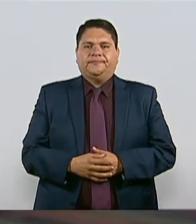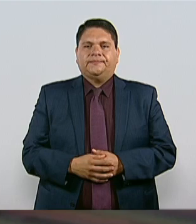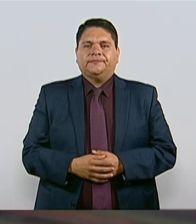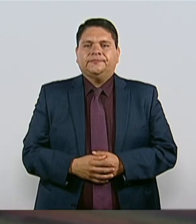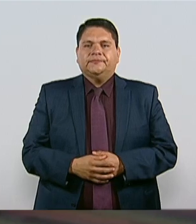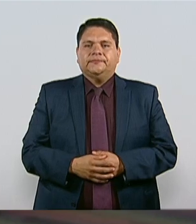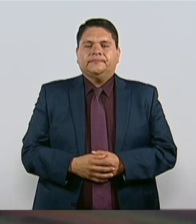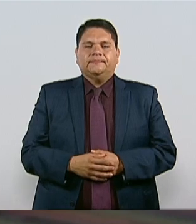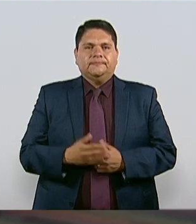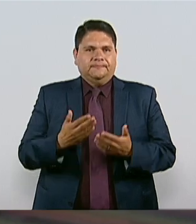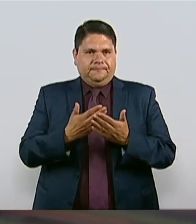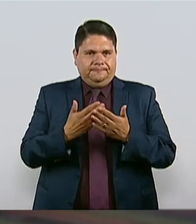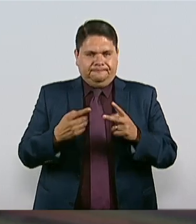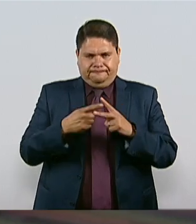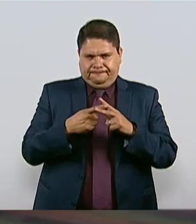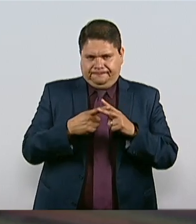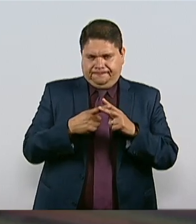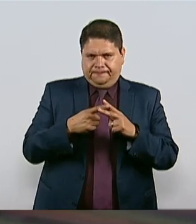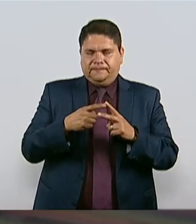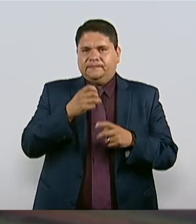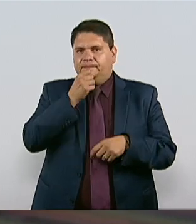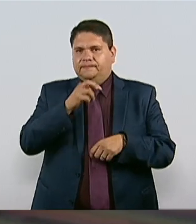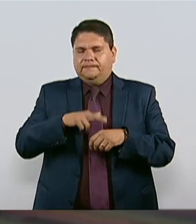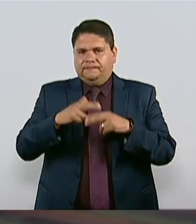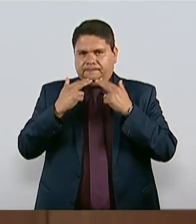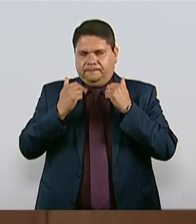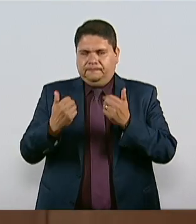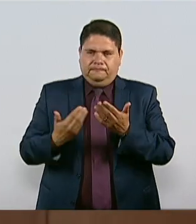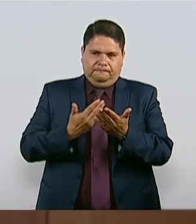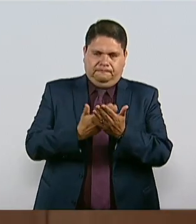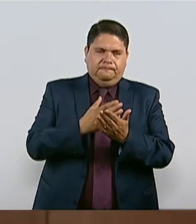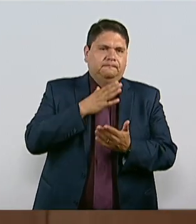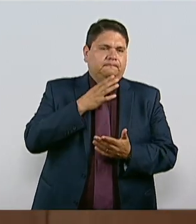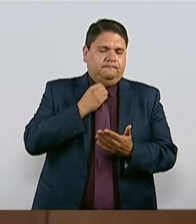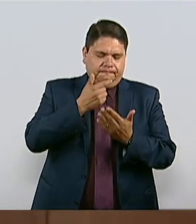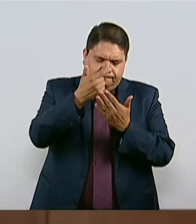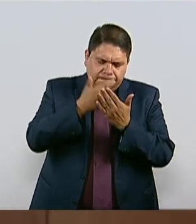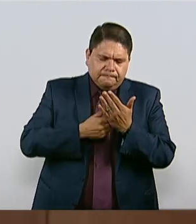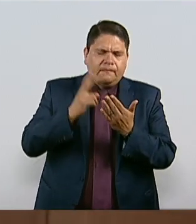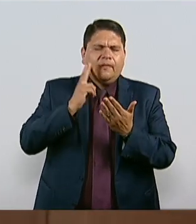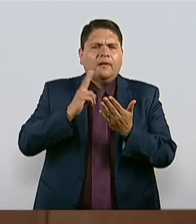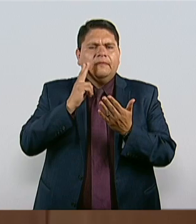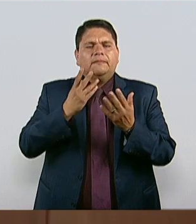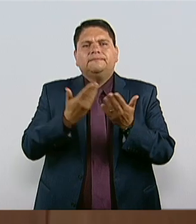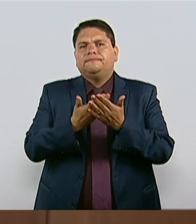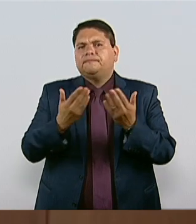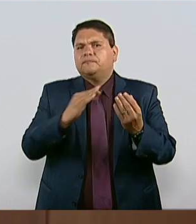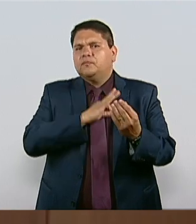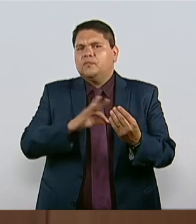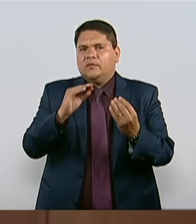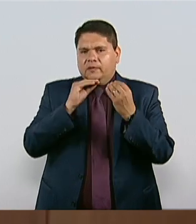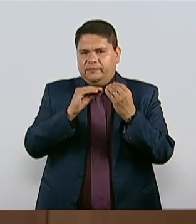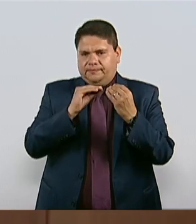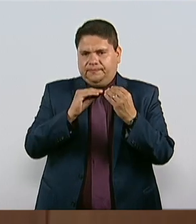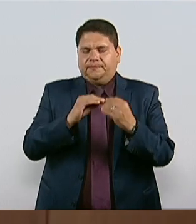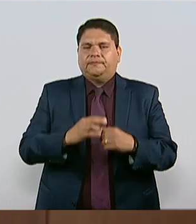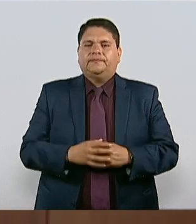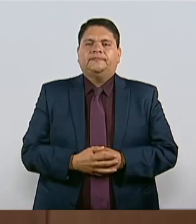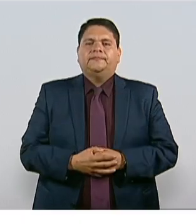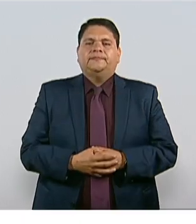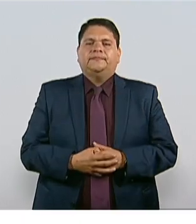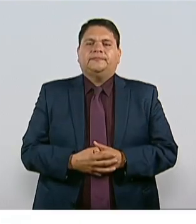Estas son algunas de las cifras que propone la Secretaría de Hacienda a la Cámara de Diputados y que hoy estudia la Comisión de Presupuesto y Cuenta